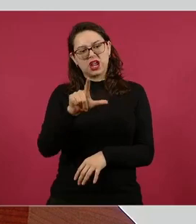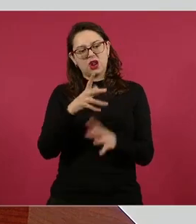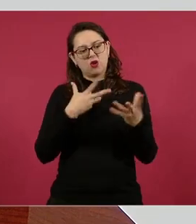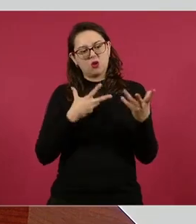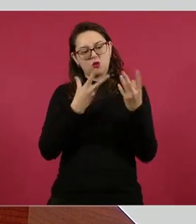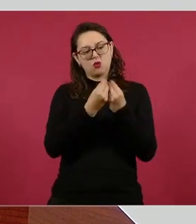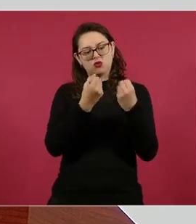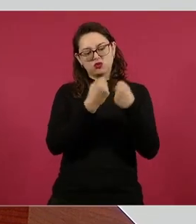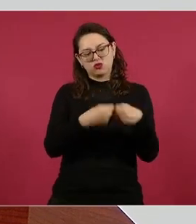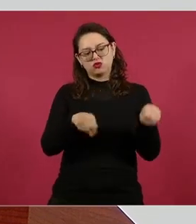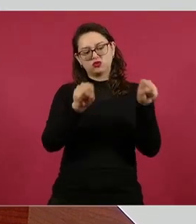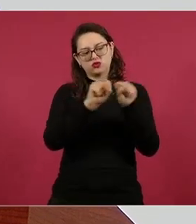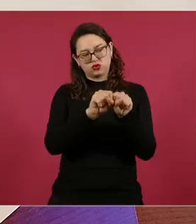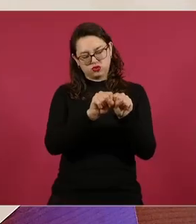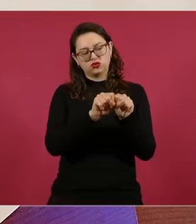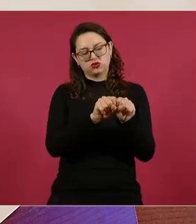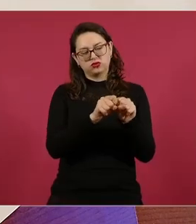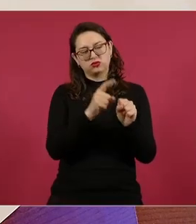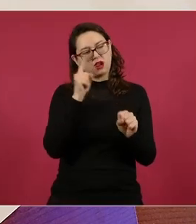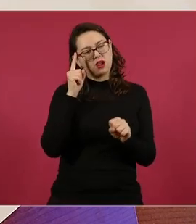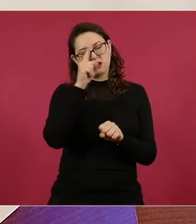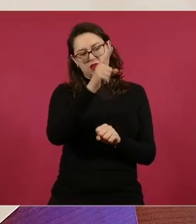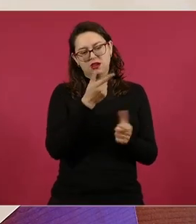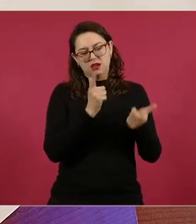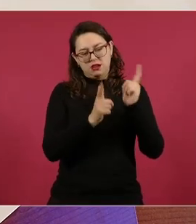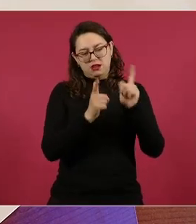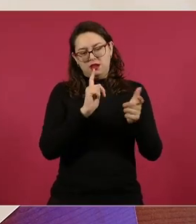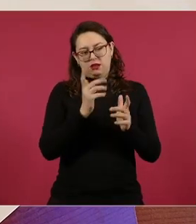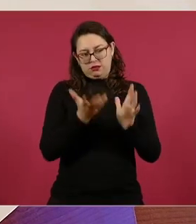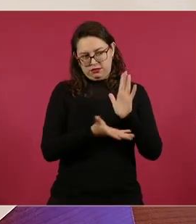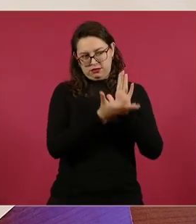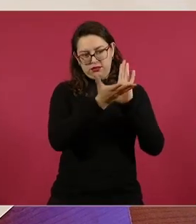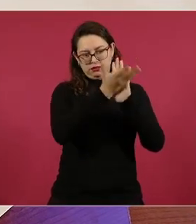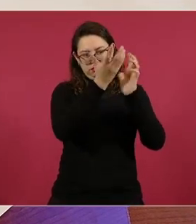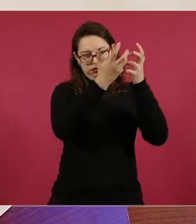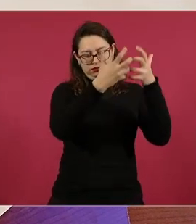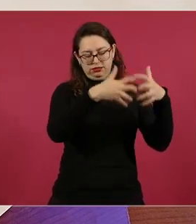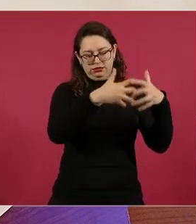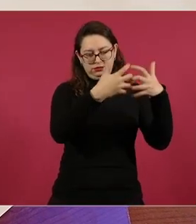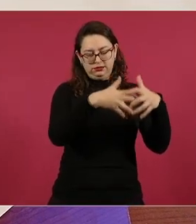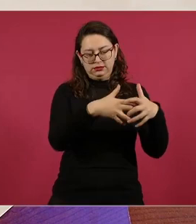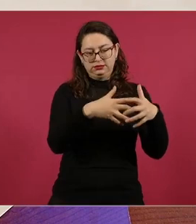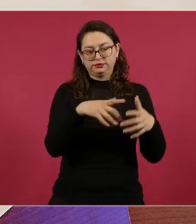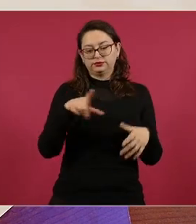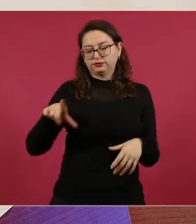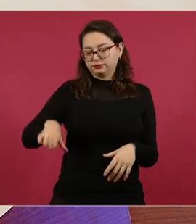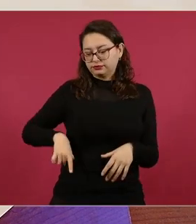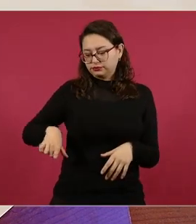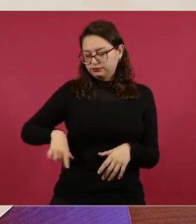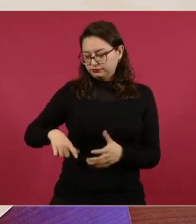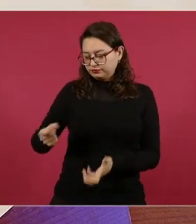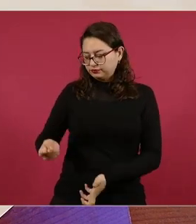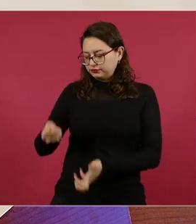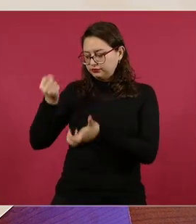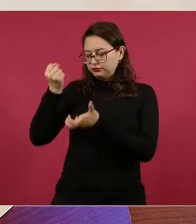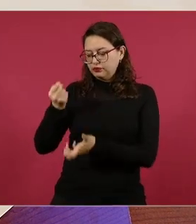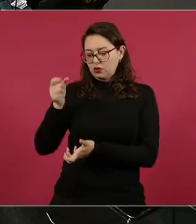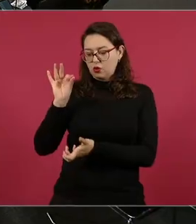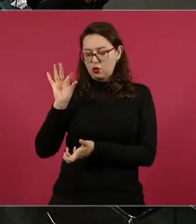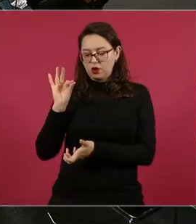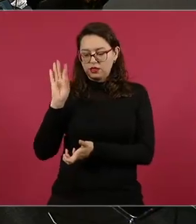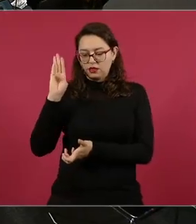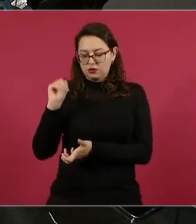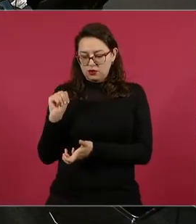y el gobierno de México aportó el 49% del valor de las acciones y la Shell